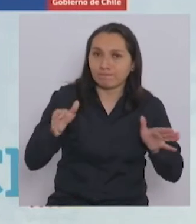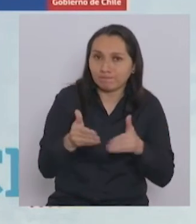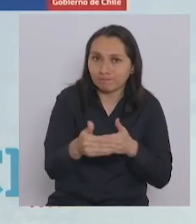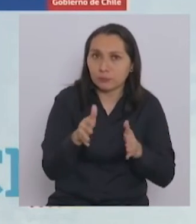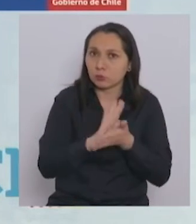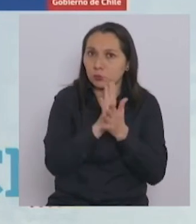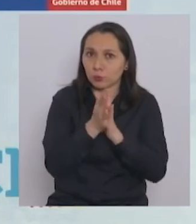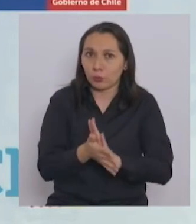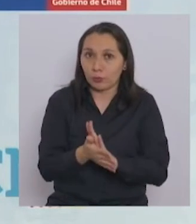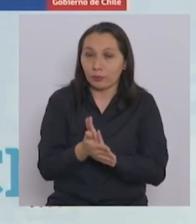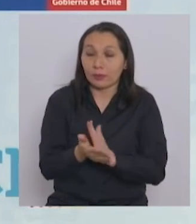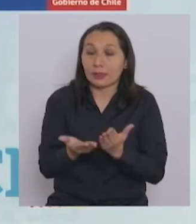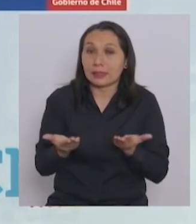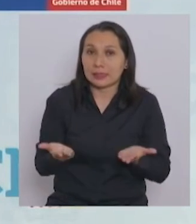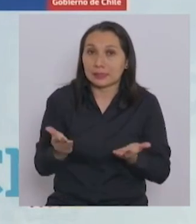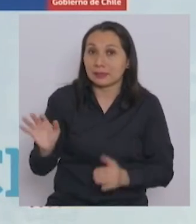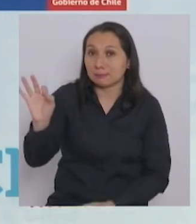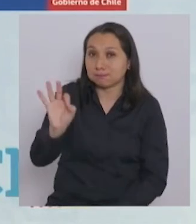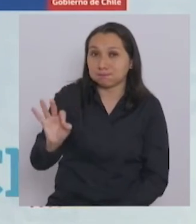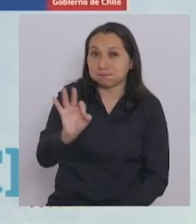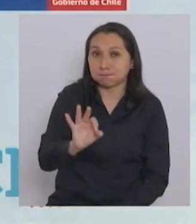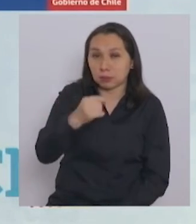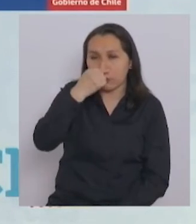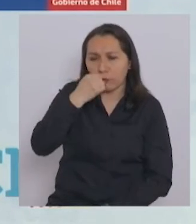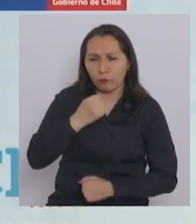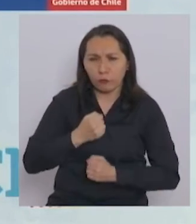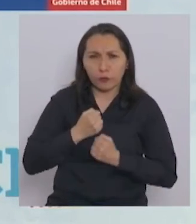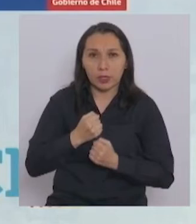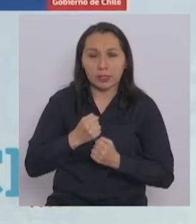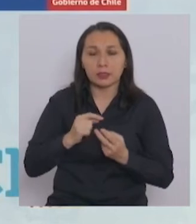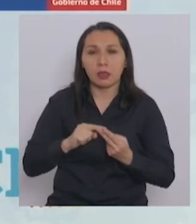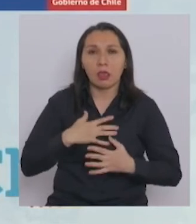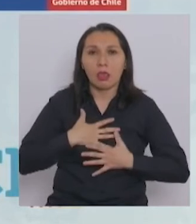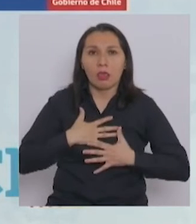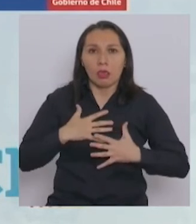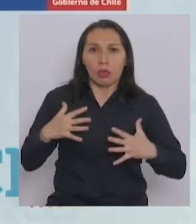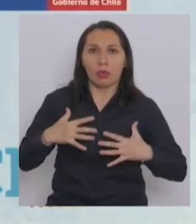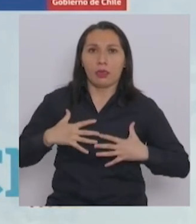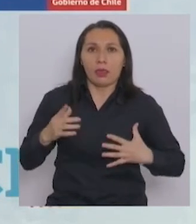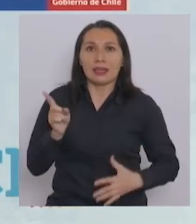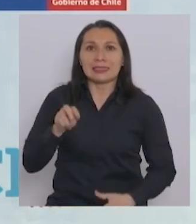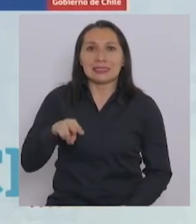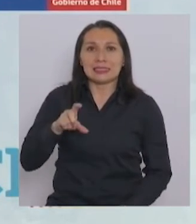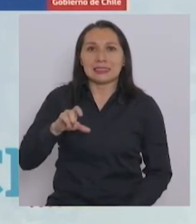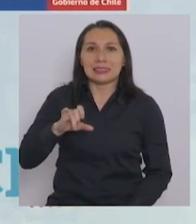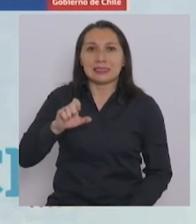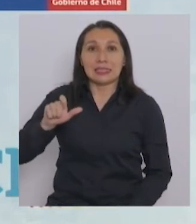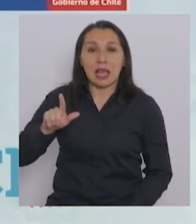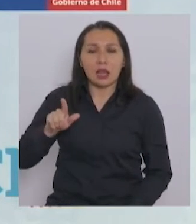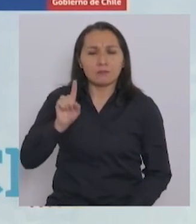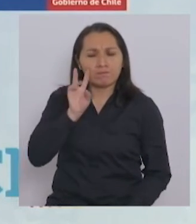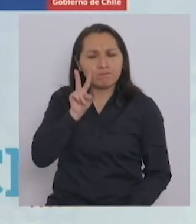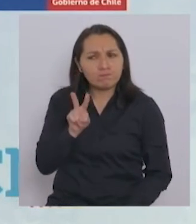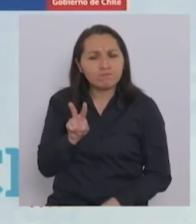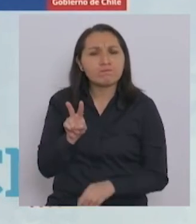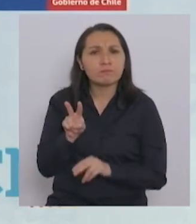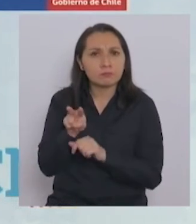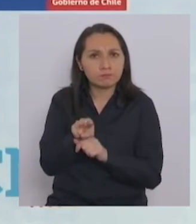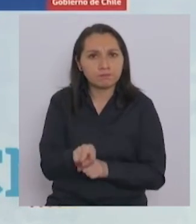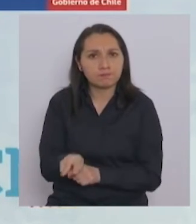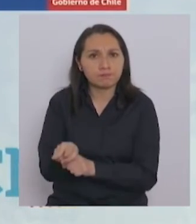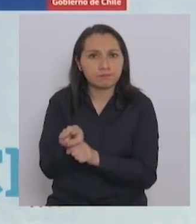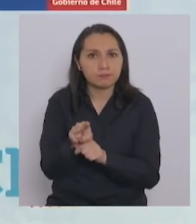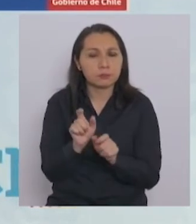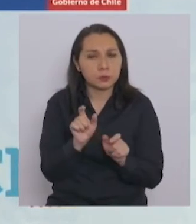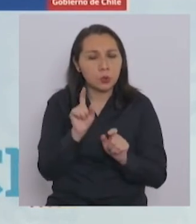Así, el virus de la influenza y el virus respiratorio sincicial son virus que tenemos que estar